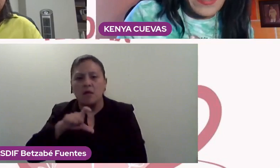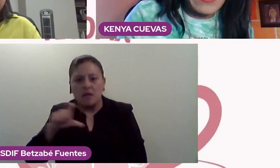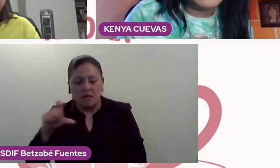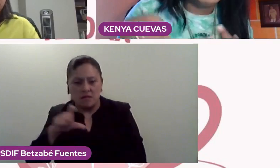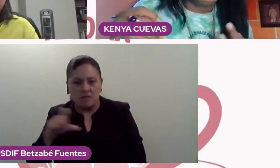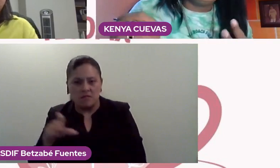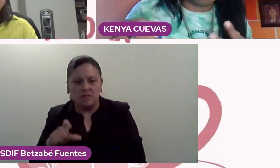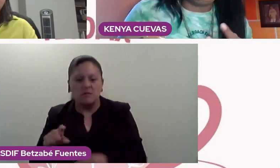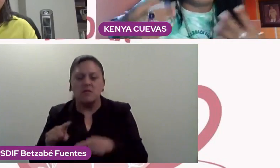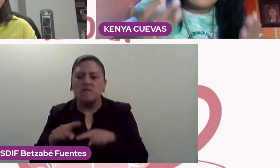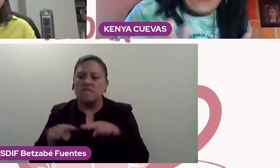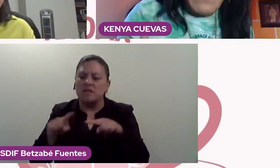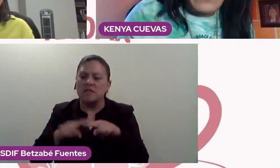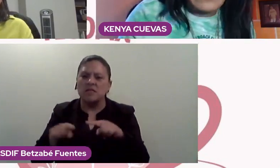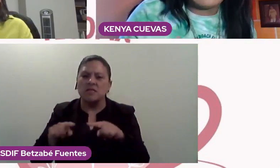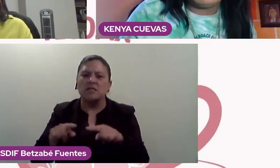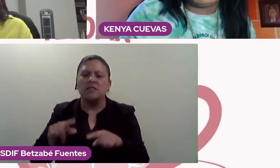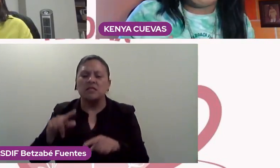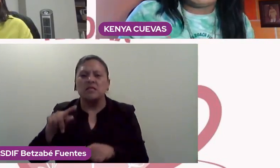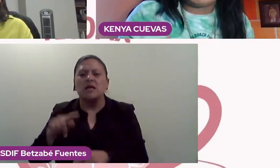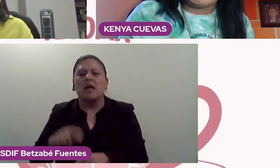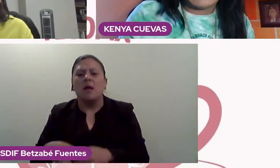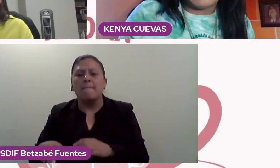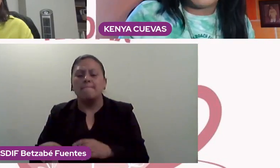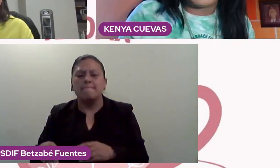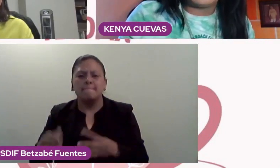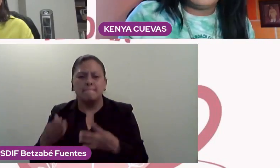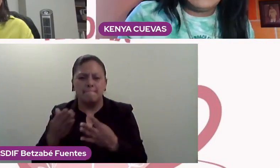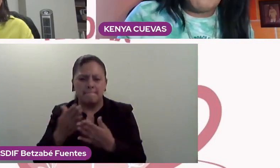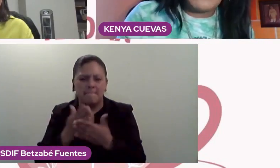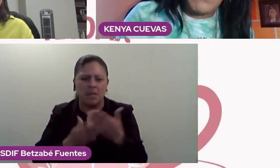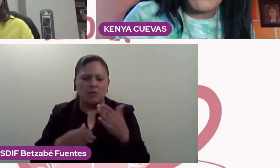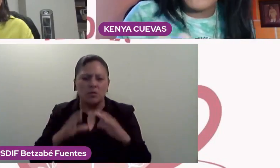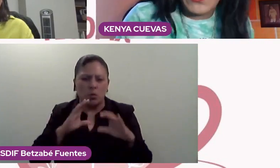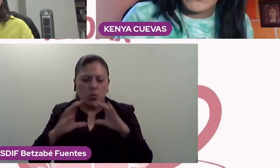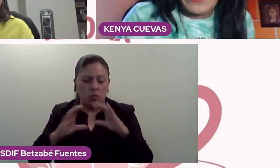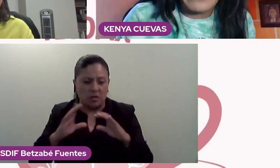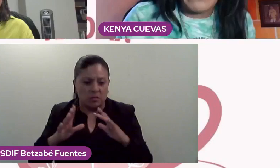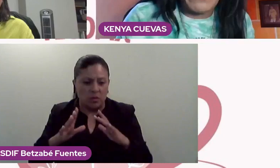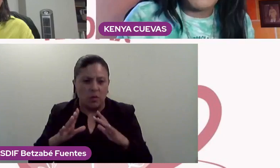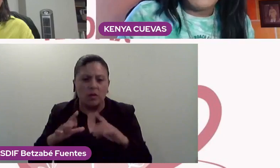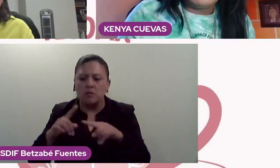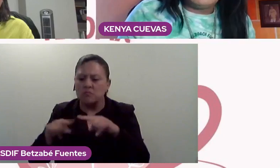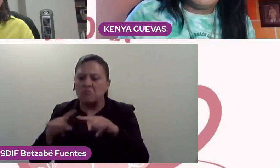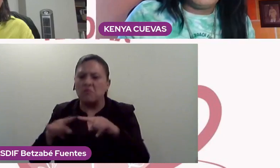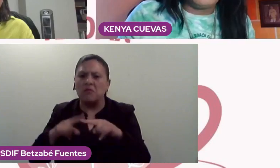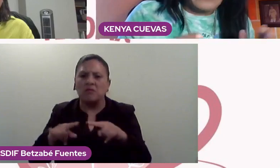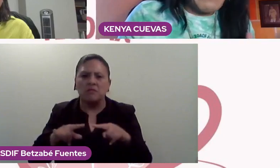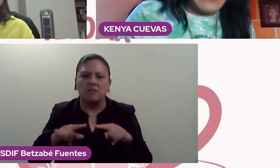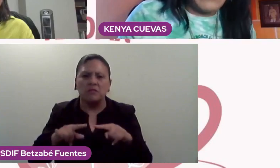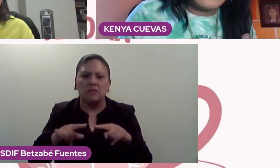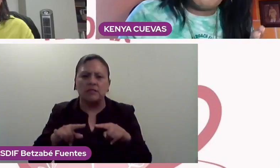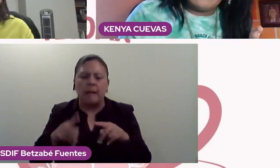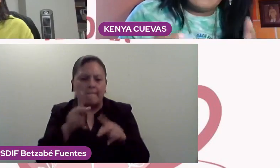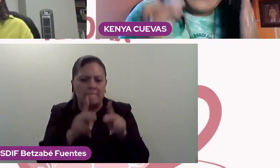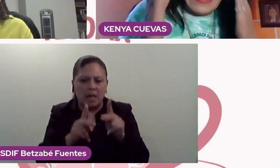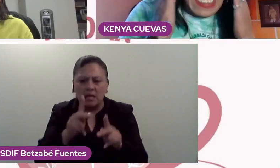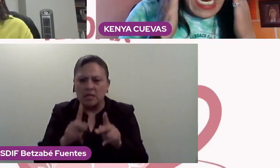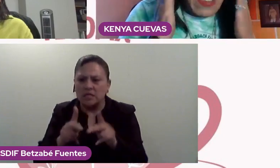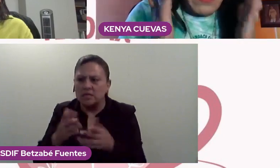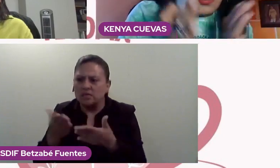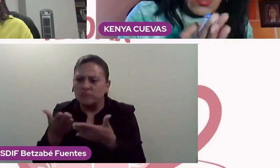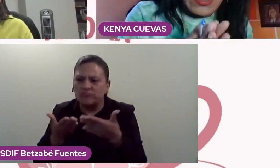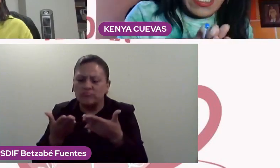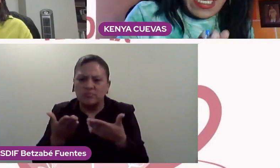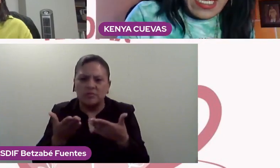del COPRED, empezamos a tener mesas de diálogo y se empezó a construir, ¿no? Un camino. También llegué